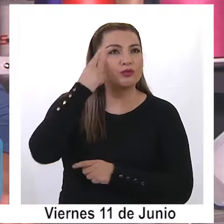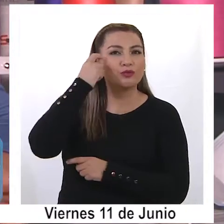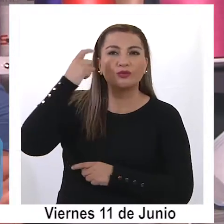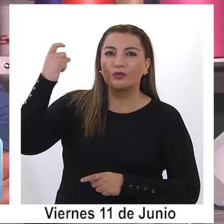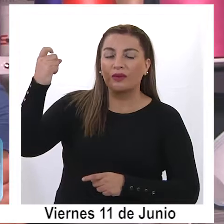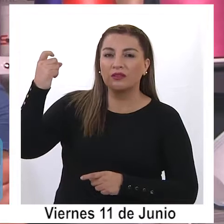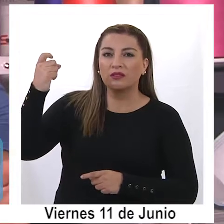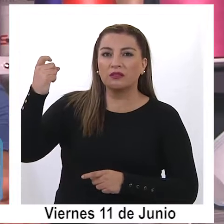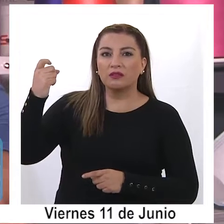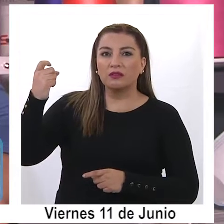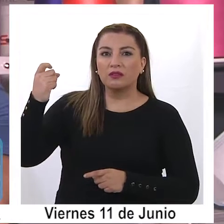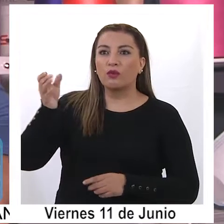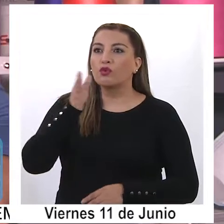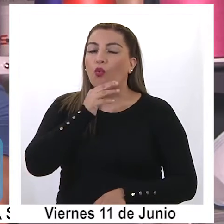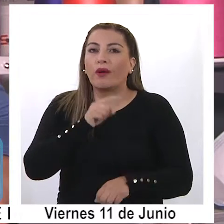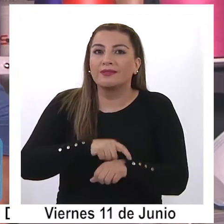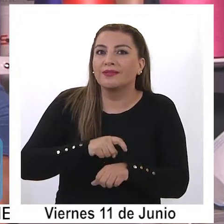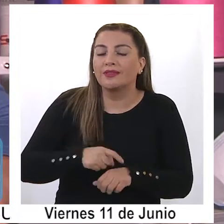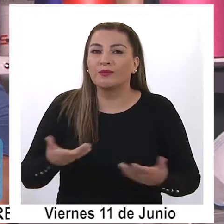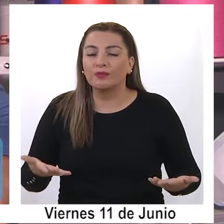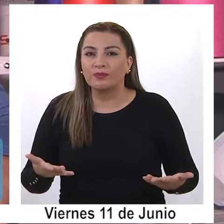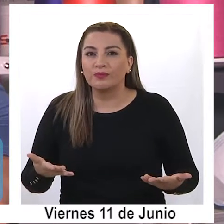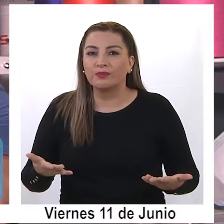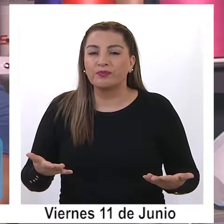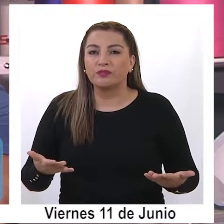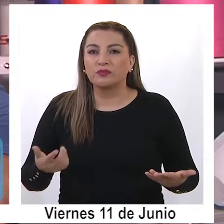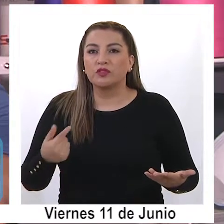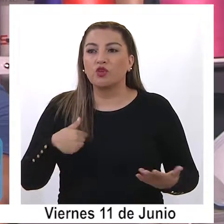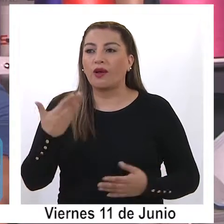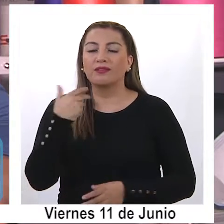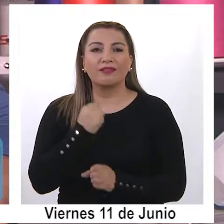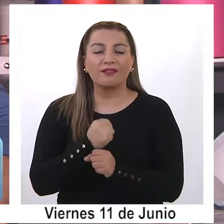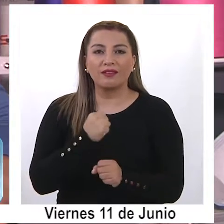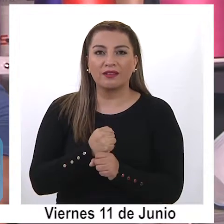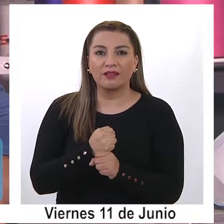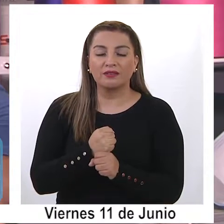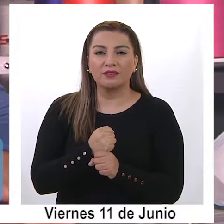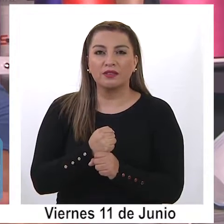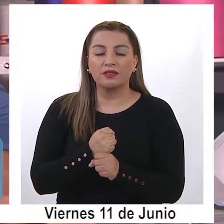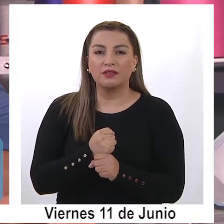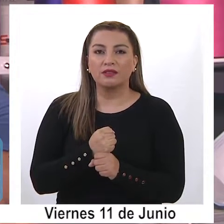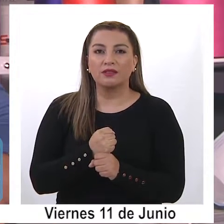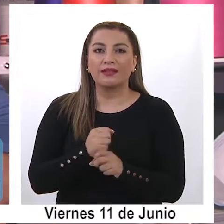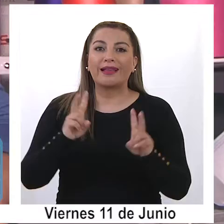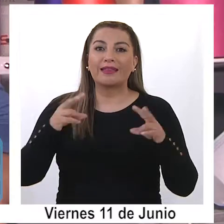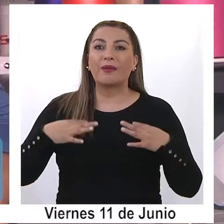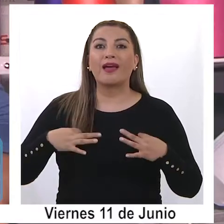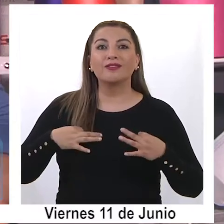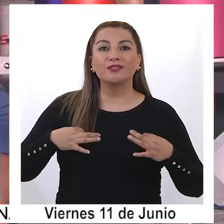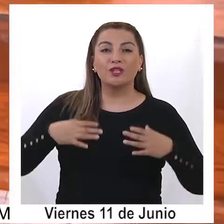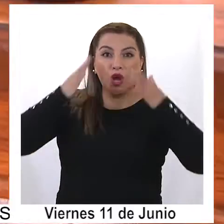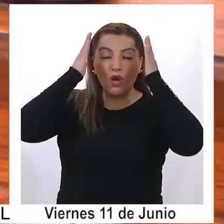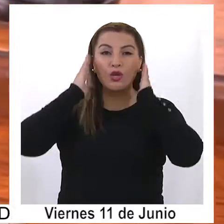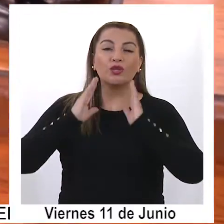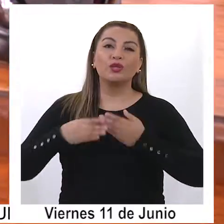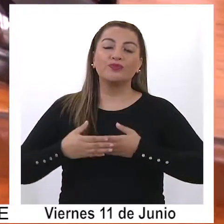sueño del cual lo tenía mucho tiempo, porque yo trabajé en todo lo que es vestuario de novia y